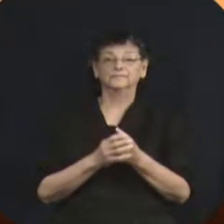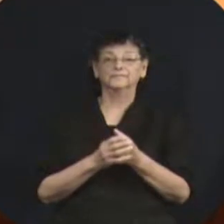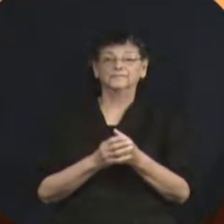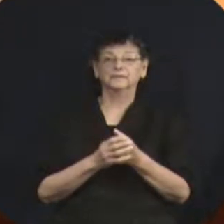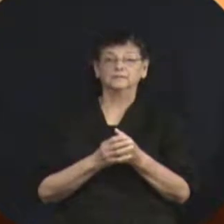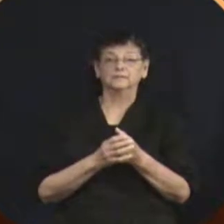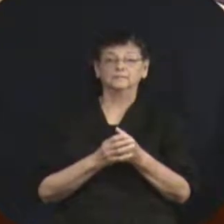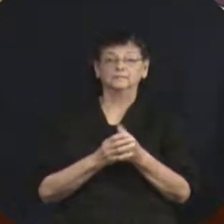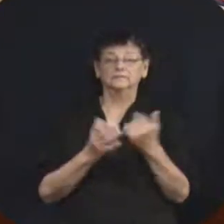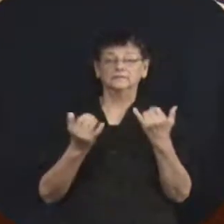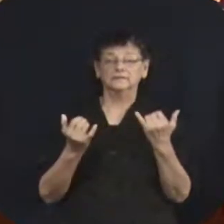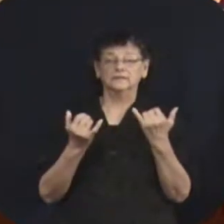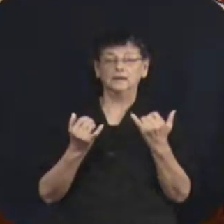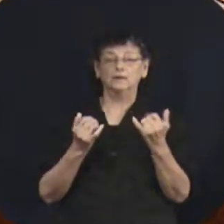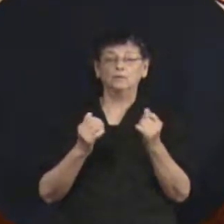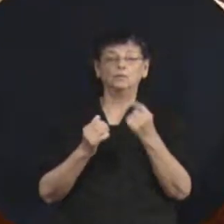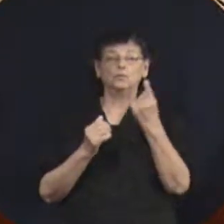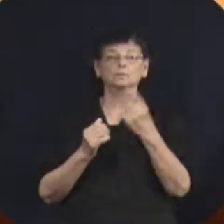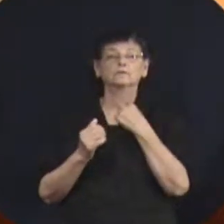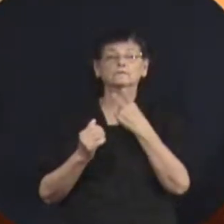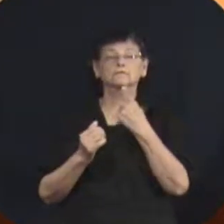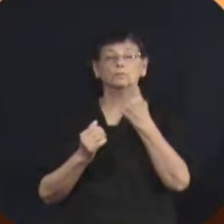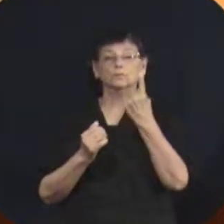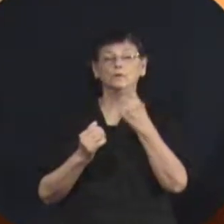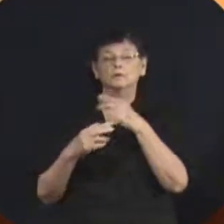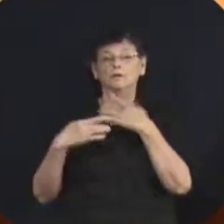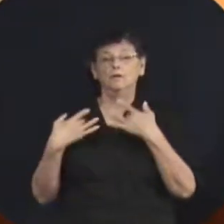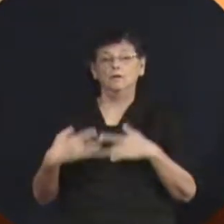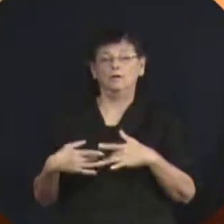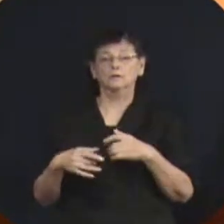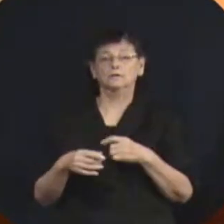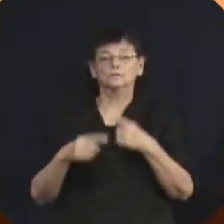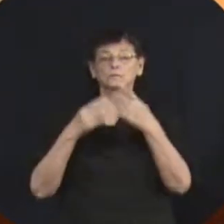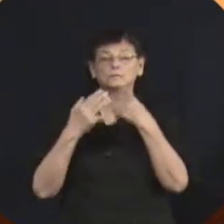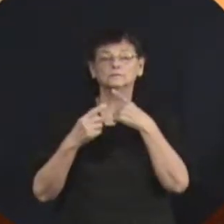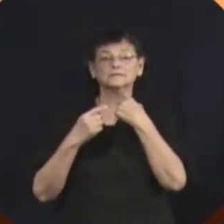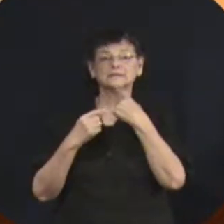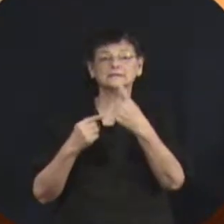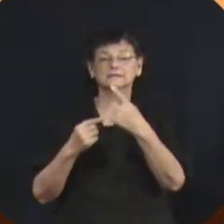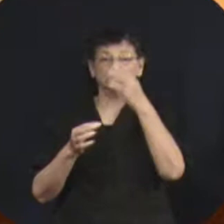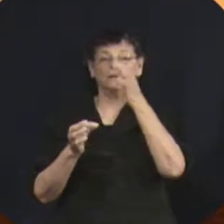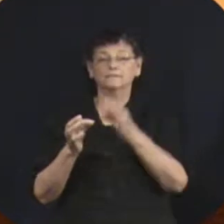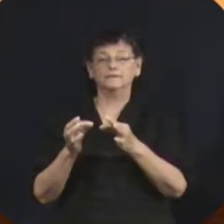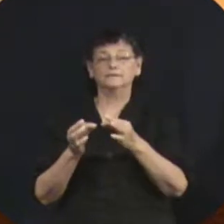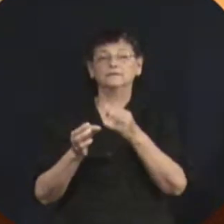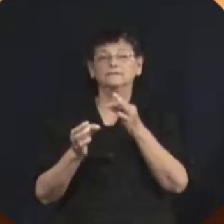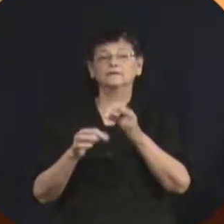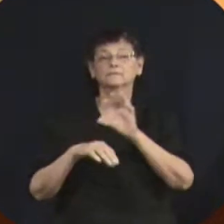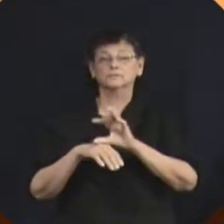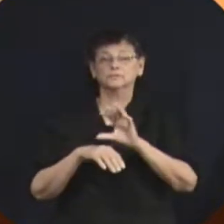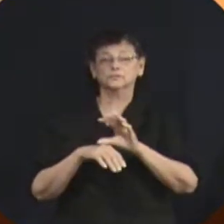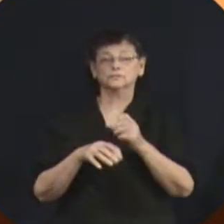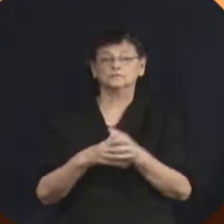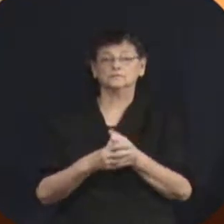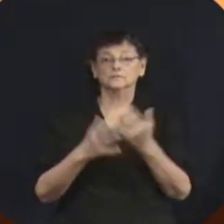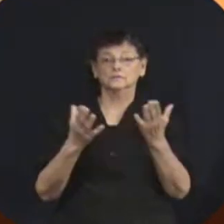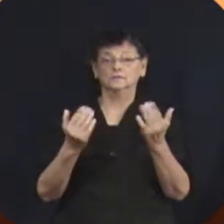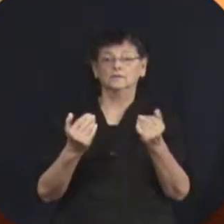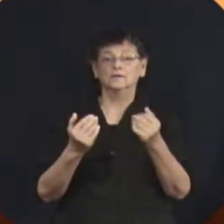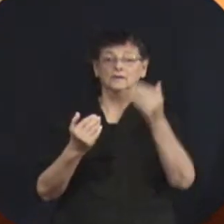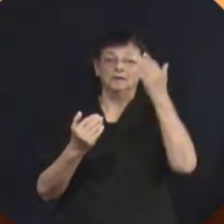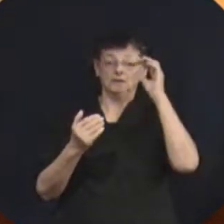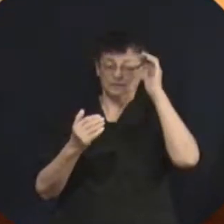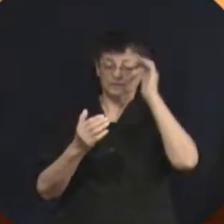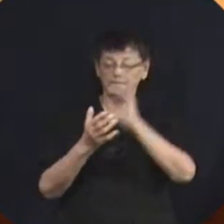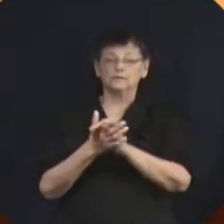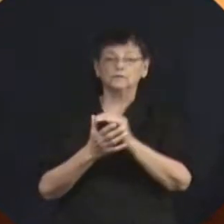Y ahora, con una sola voz y un corazón, profesamos nuestra fe, que es la fe de la Iglesia. Creo